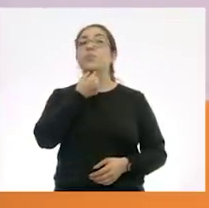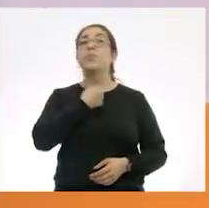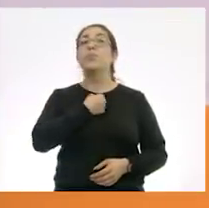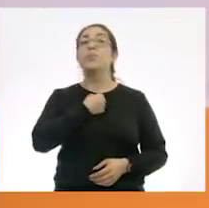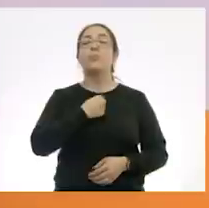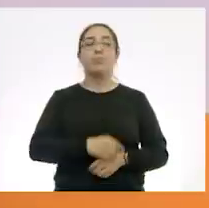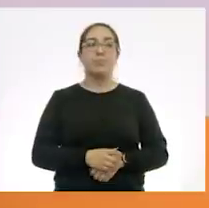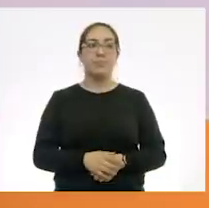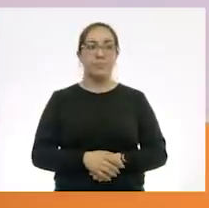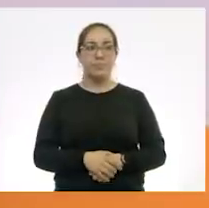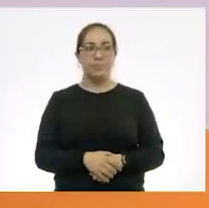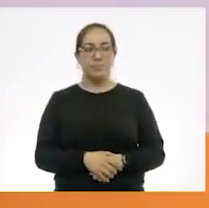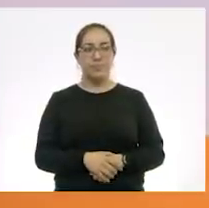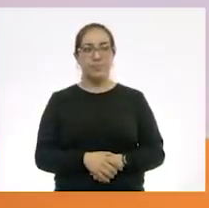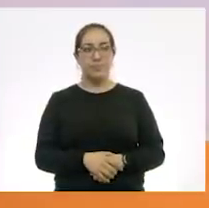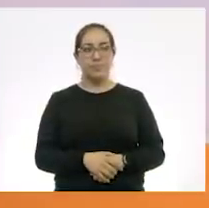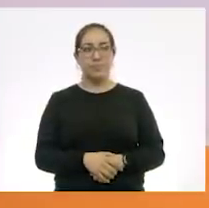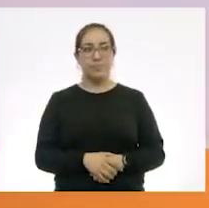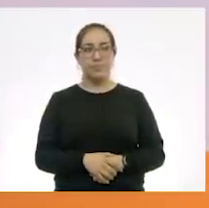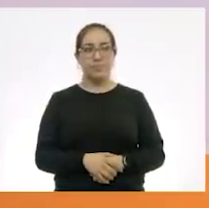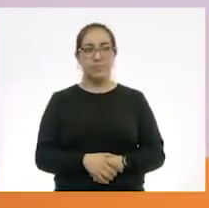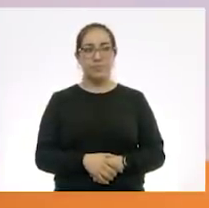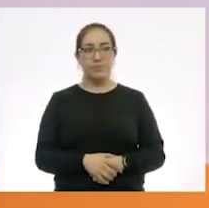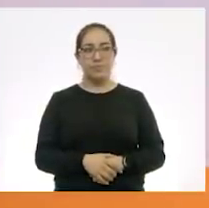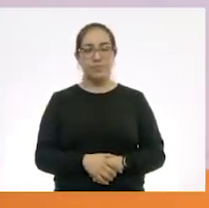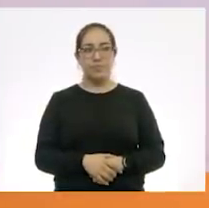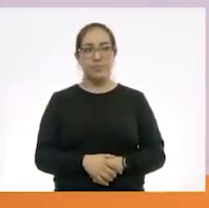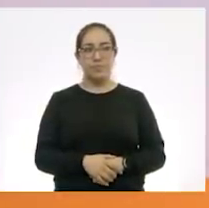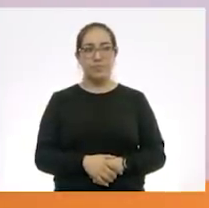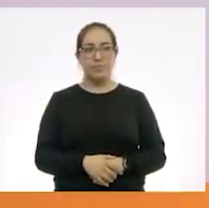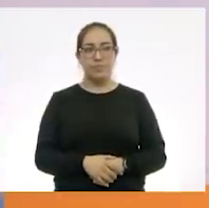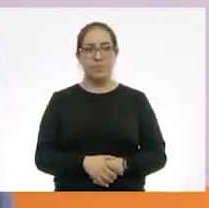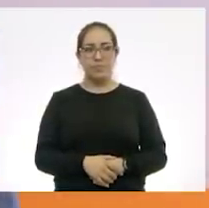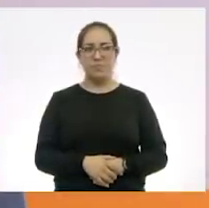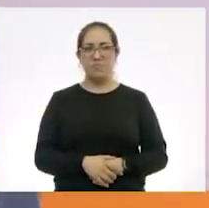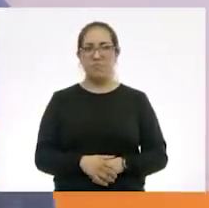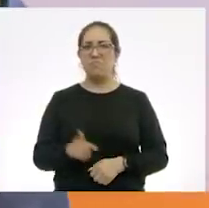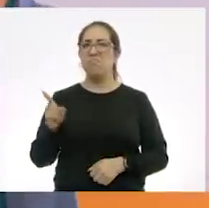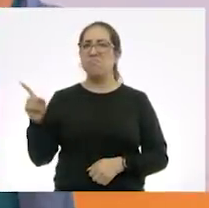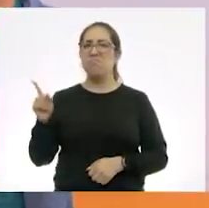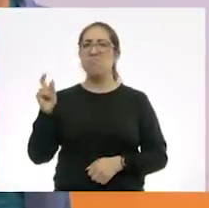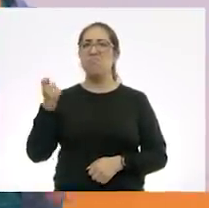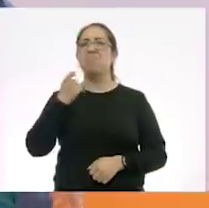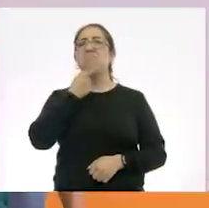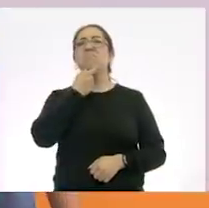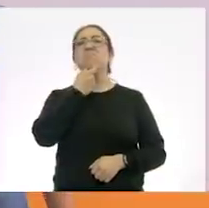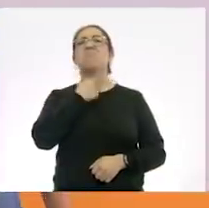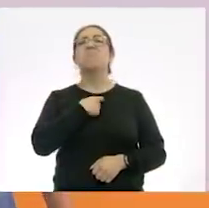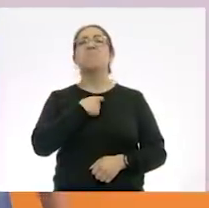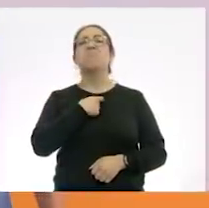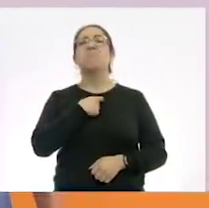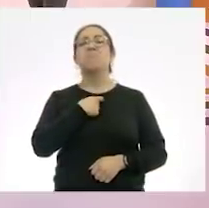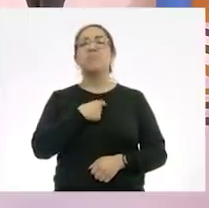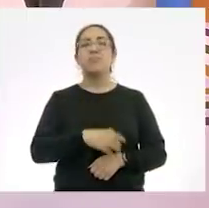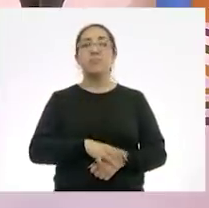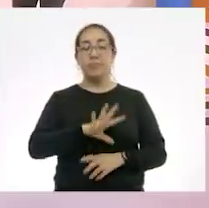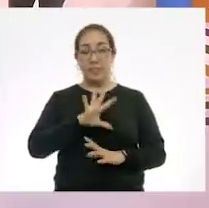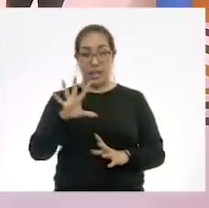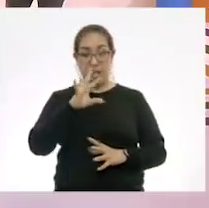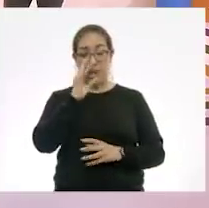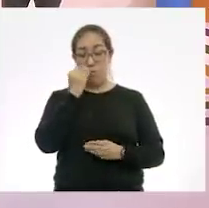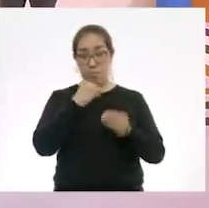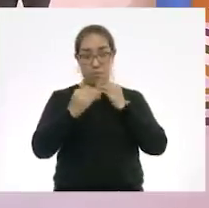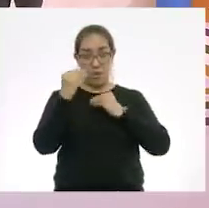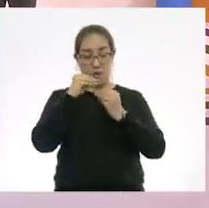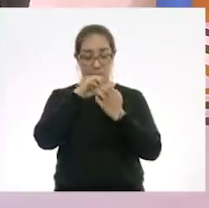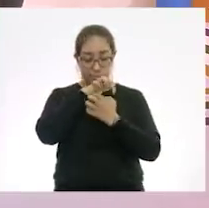bien. Okay, vamos a colocarlo. ¿Qué hacía el esófago? ¿Te acuerdas? El esófago, después de que ya es triturado